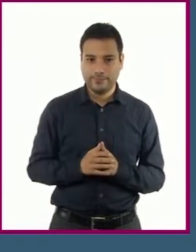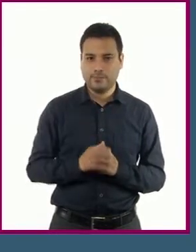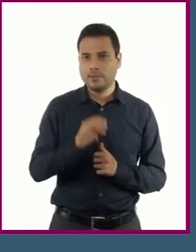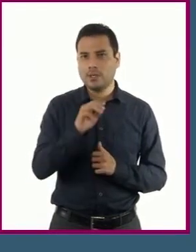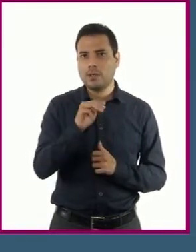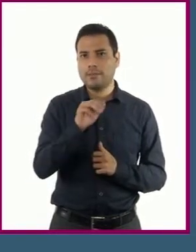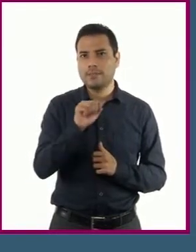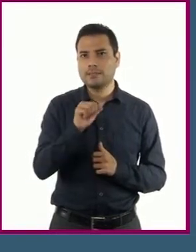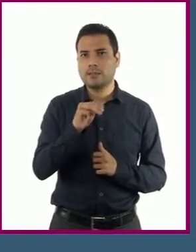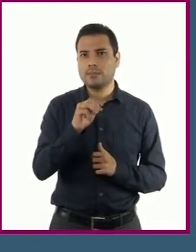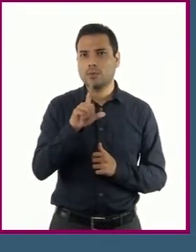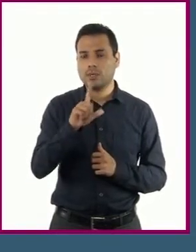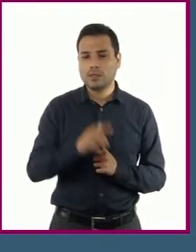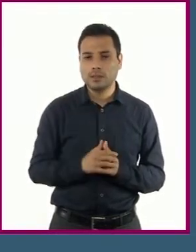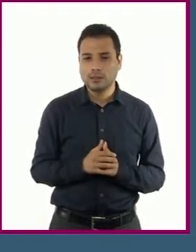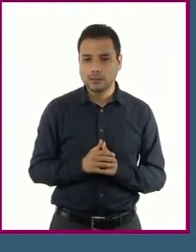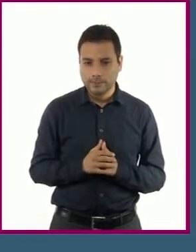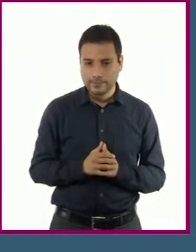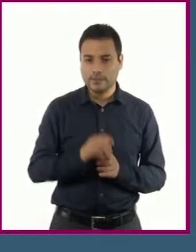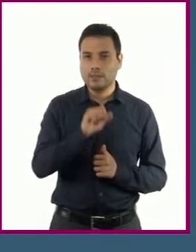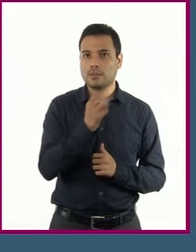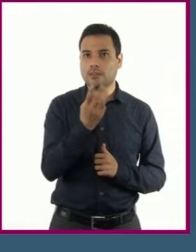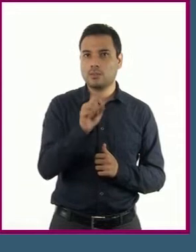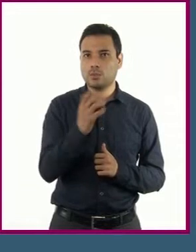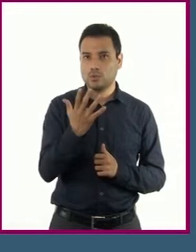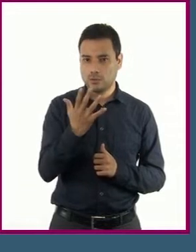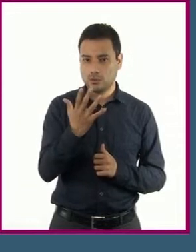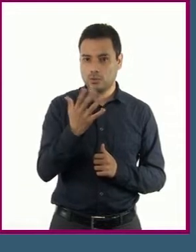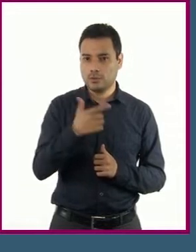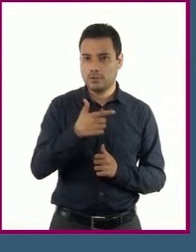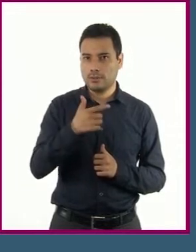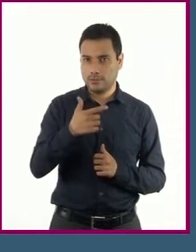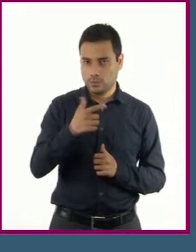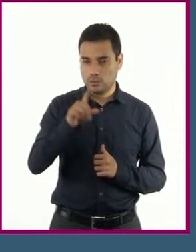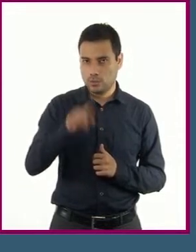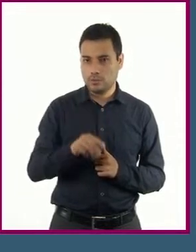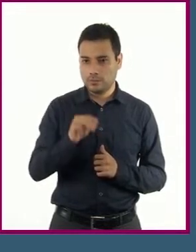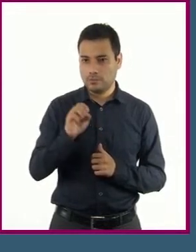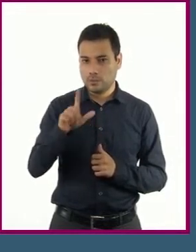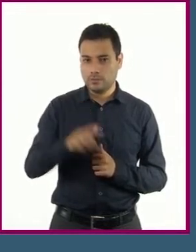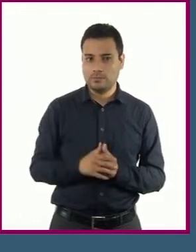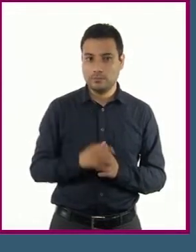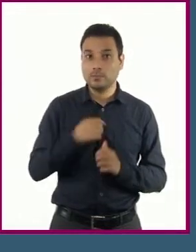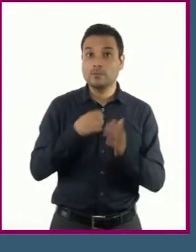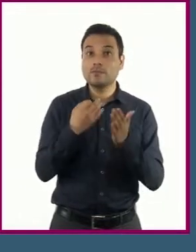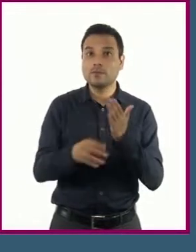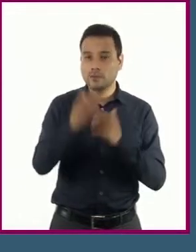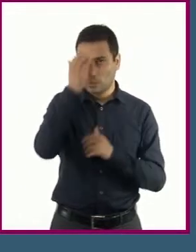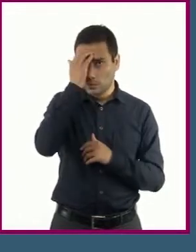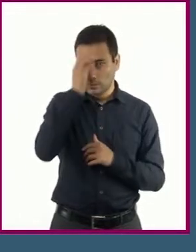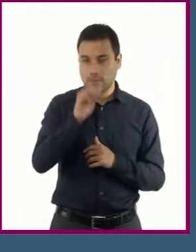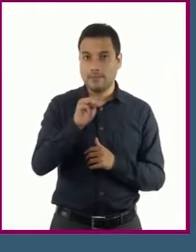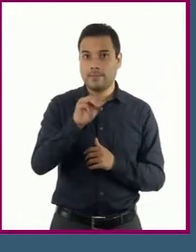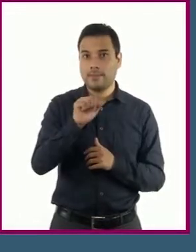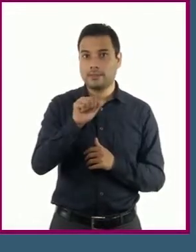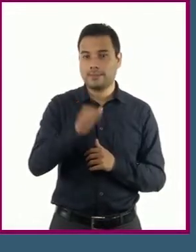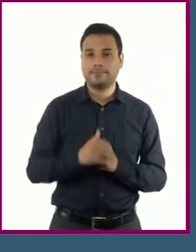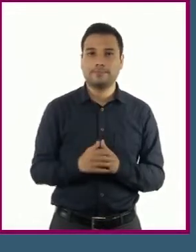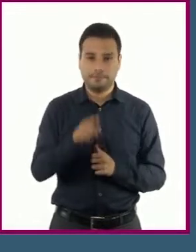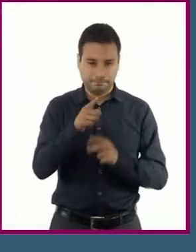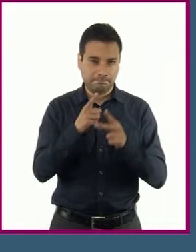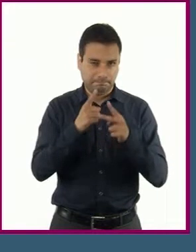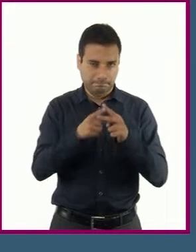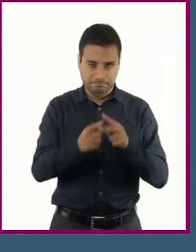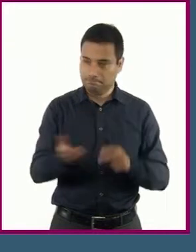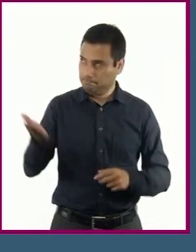cobre, 63.5 gramos de cobre. Dato desconocido, masa de cobre. Resuelvan la